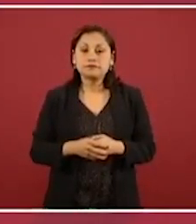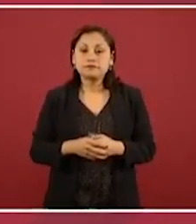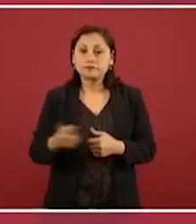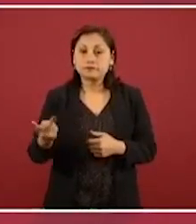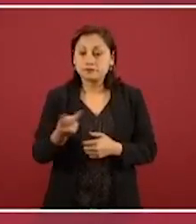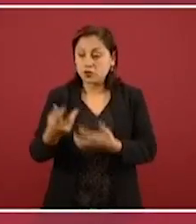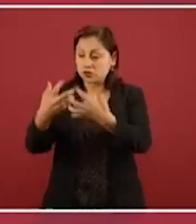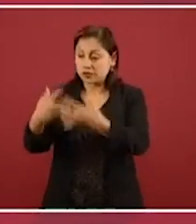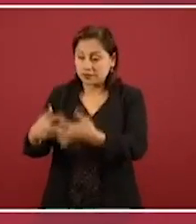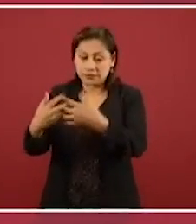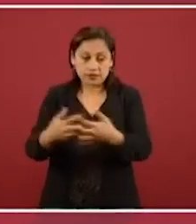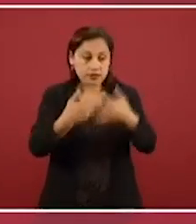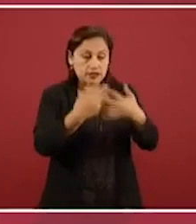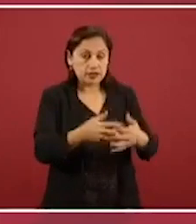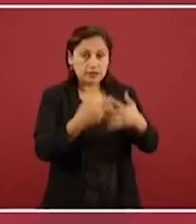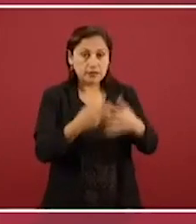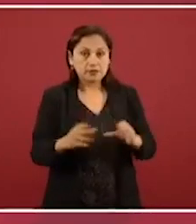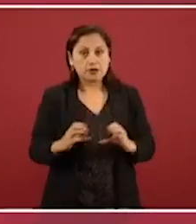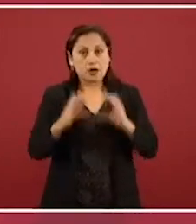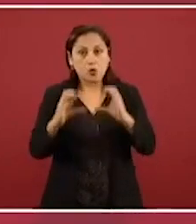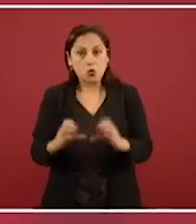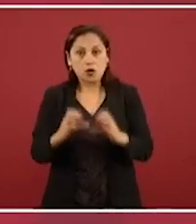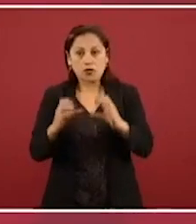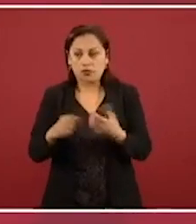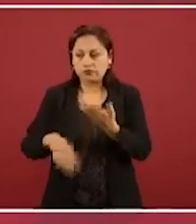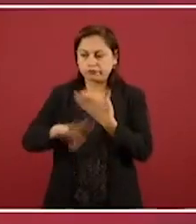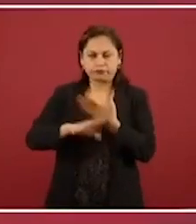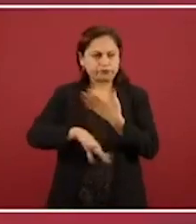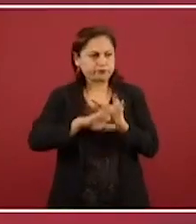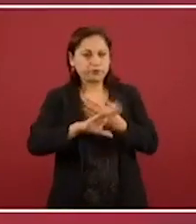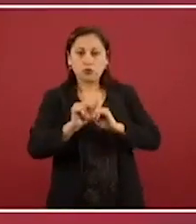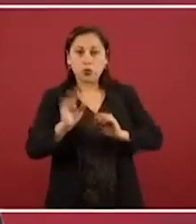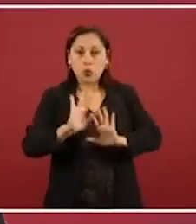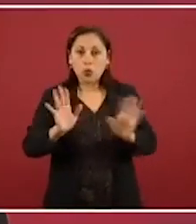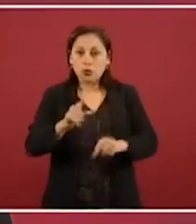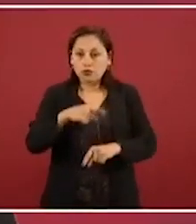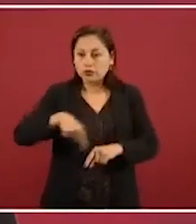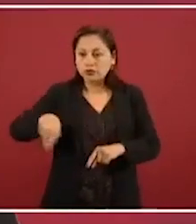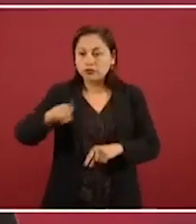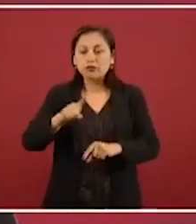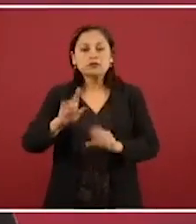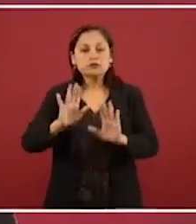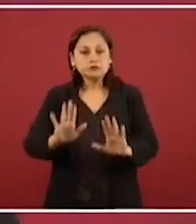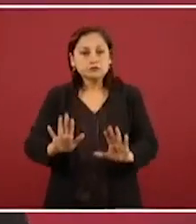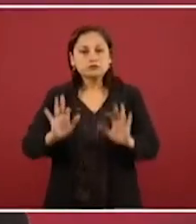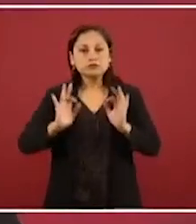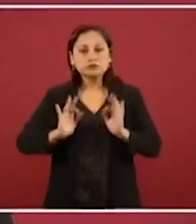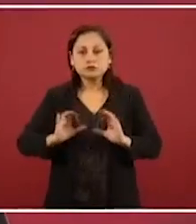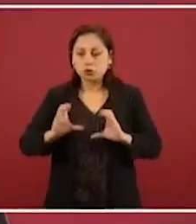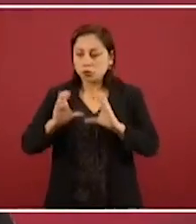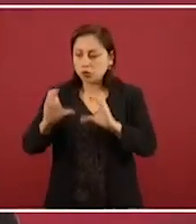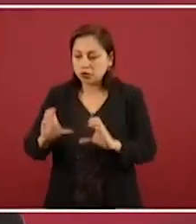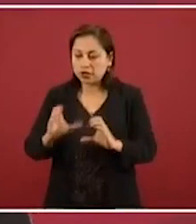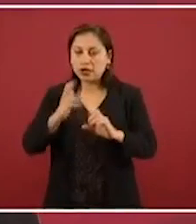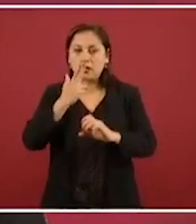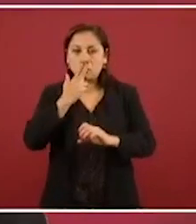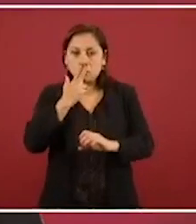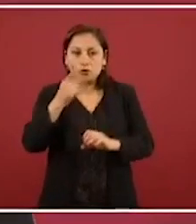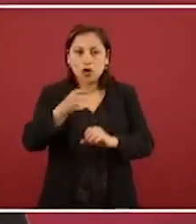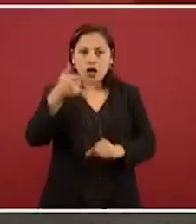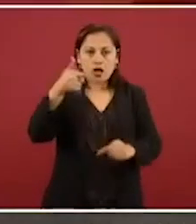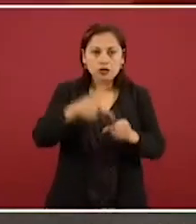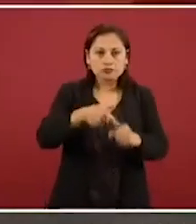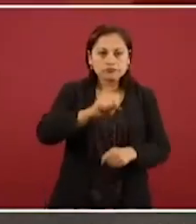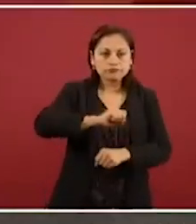extorsionen, que no afecten a los consumidores mexicanos en cobro de luz, en cobro de gasolinas, en cobro